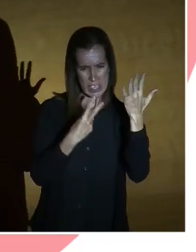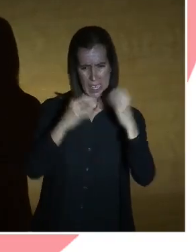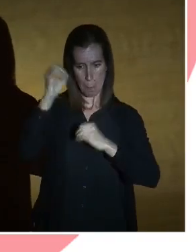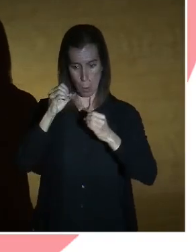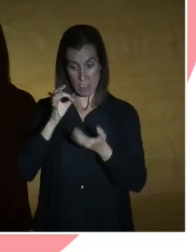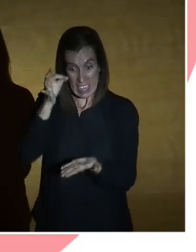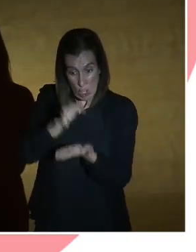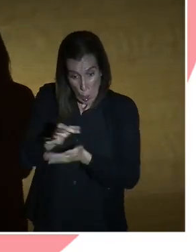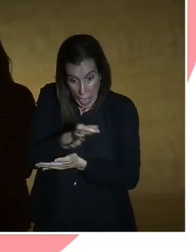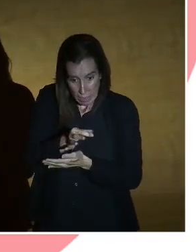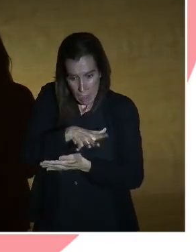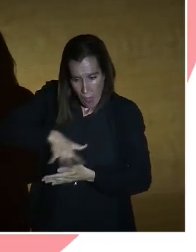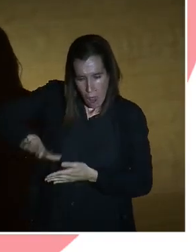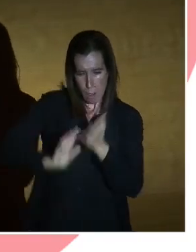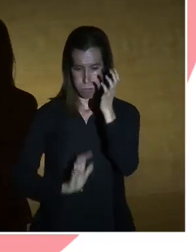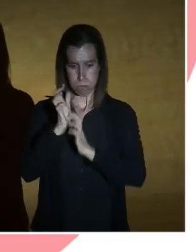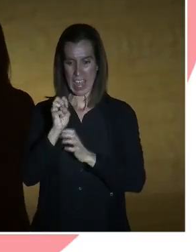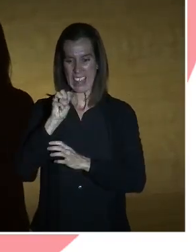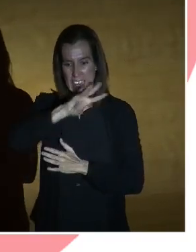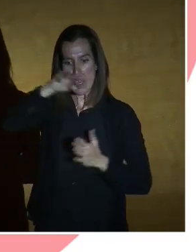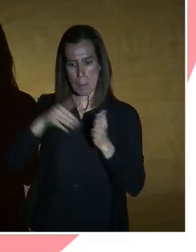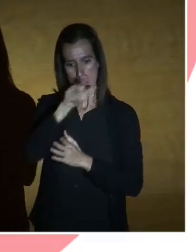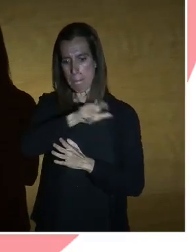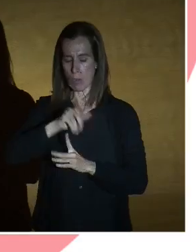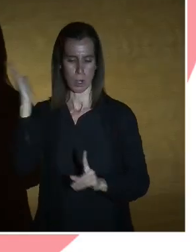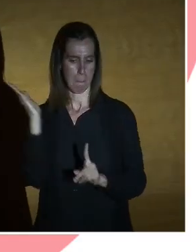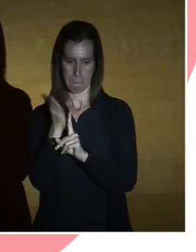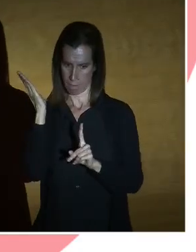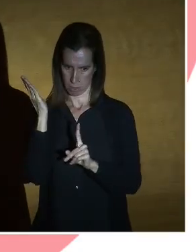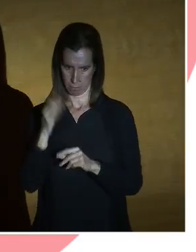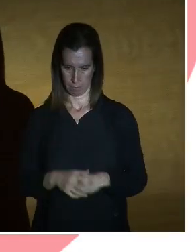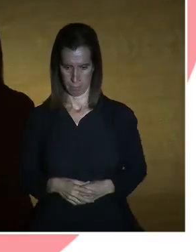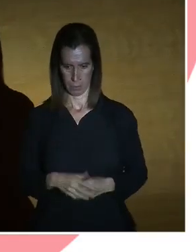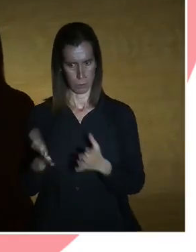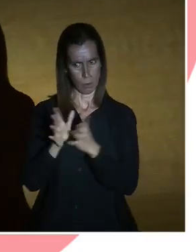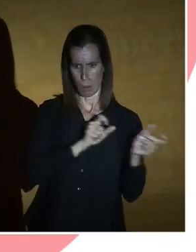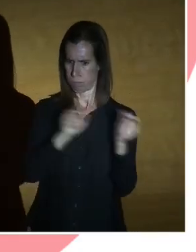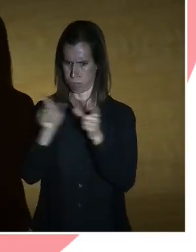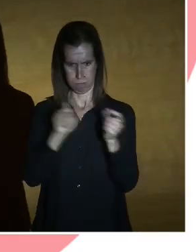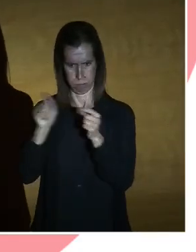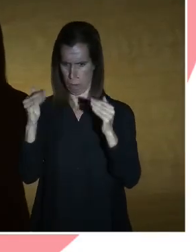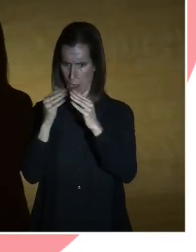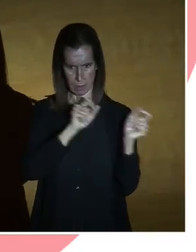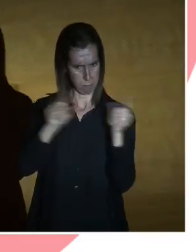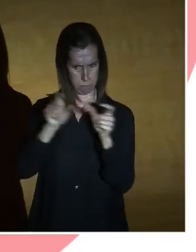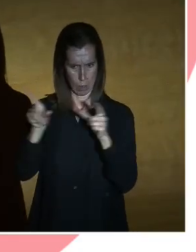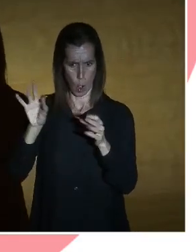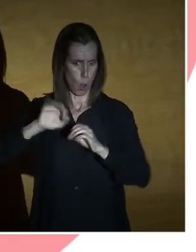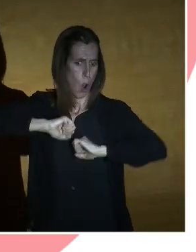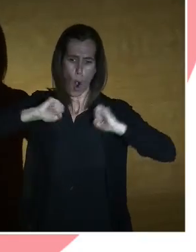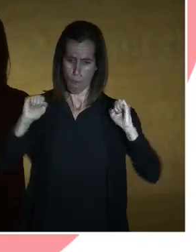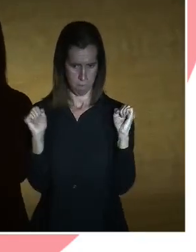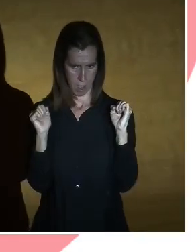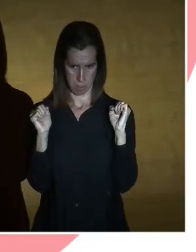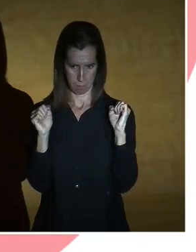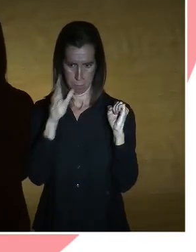de la isla, a unas 13.000 personas se vieron afectadas, fueron evacuadas de su casa o confinadas por